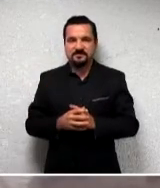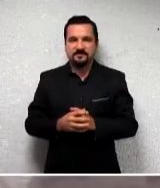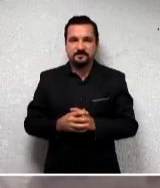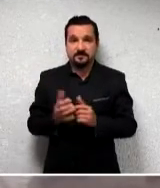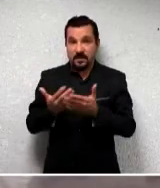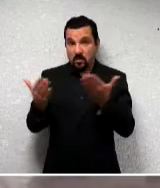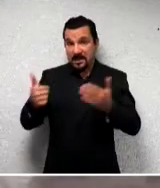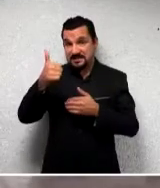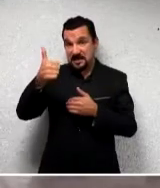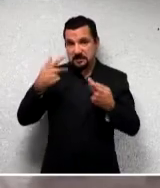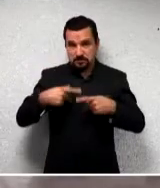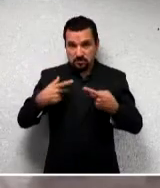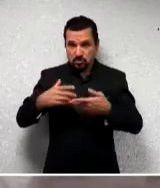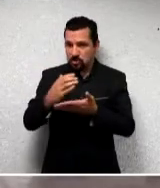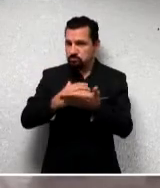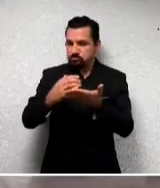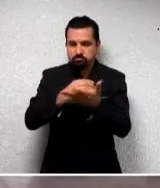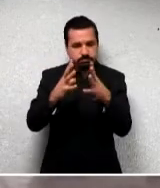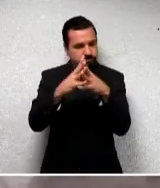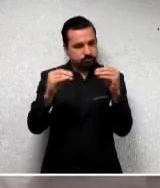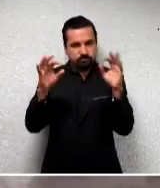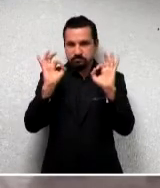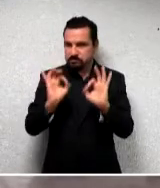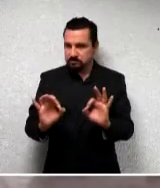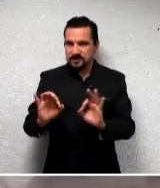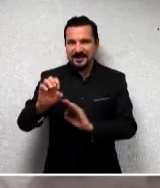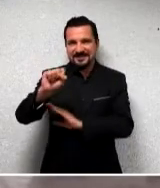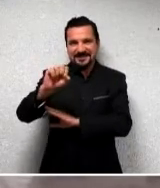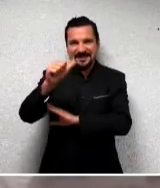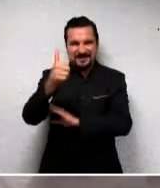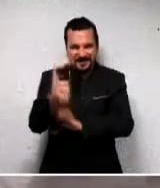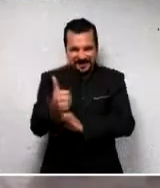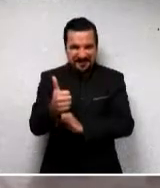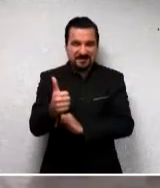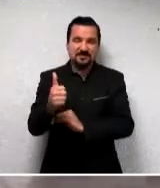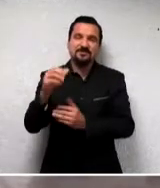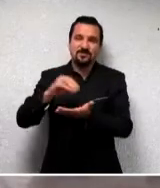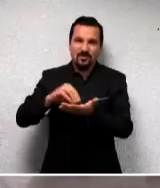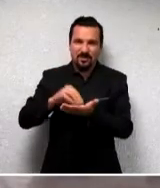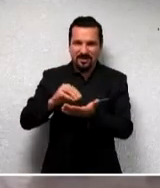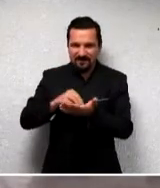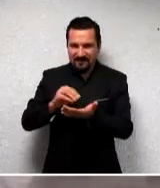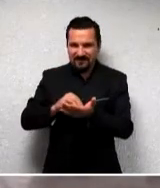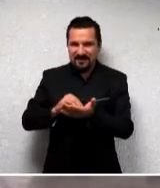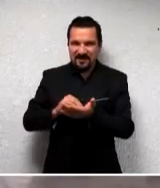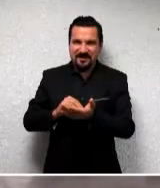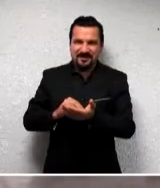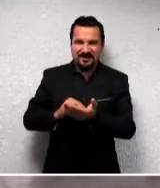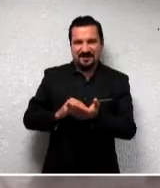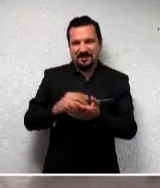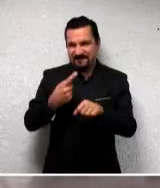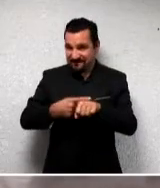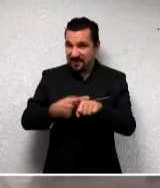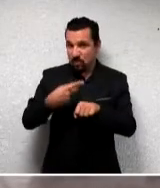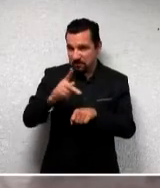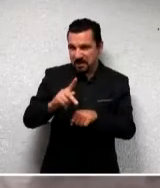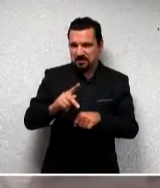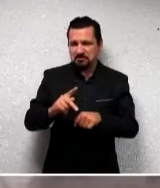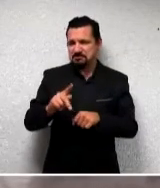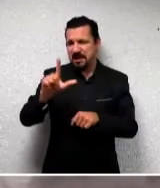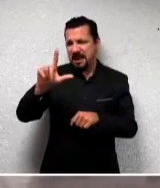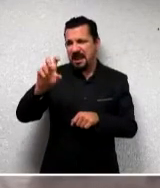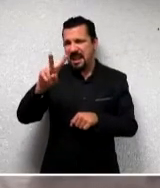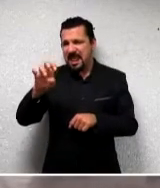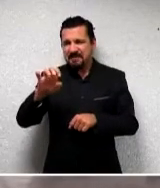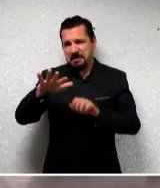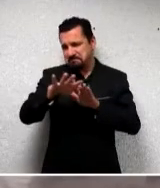se han curado 66 se mantienen con un cuadro leve de kobe 19